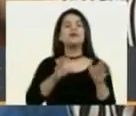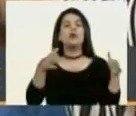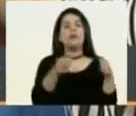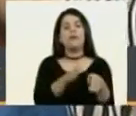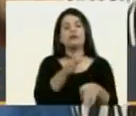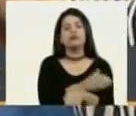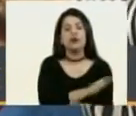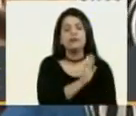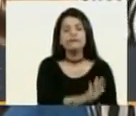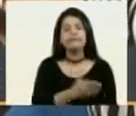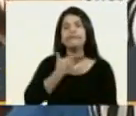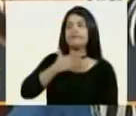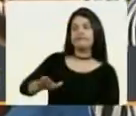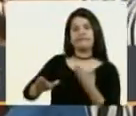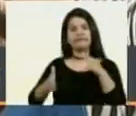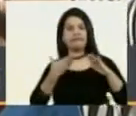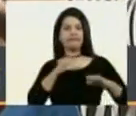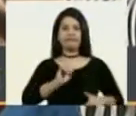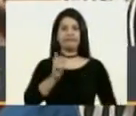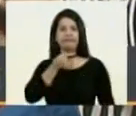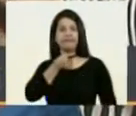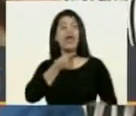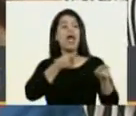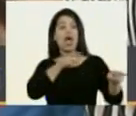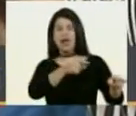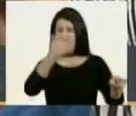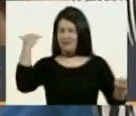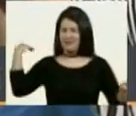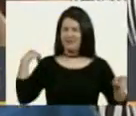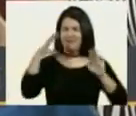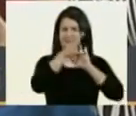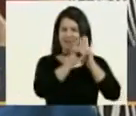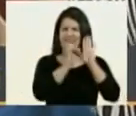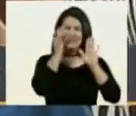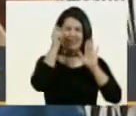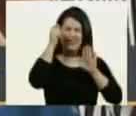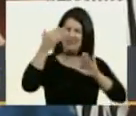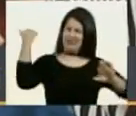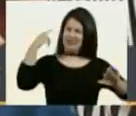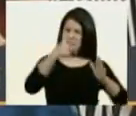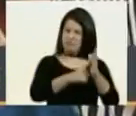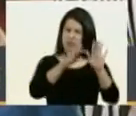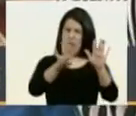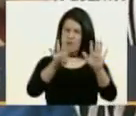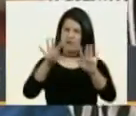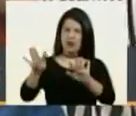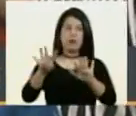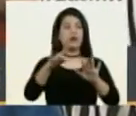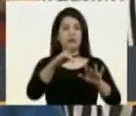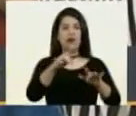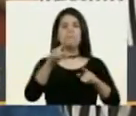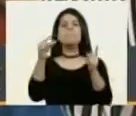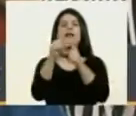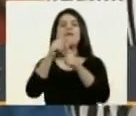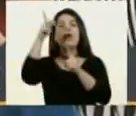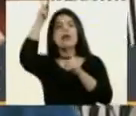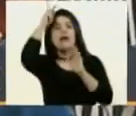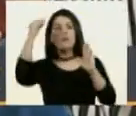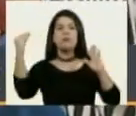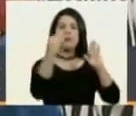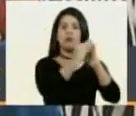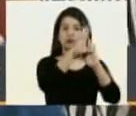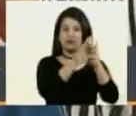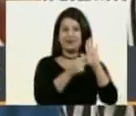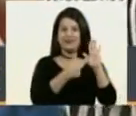se impuso el término indígena por el presidente Chávez, porque ellos inclusive odian la República Bolivariana de Venezuela, porque